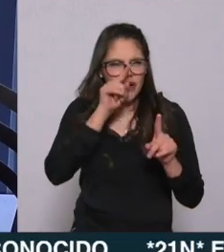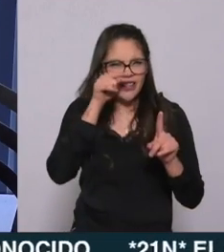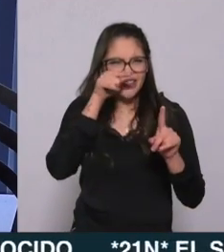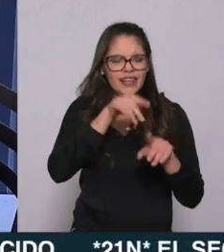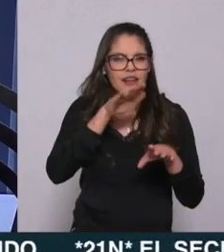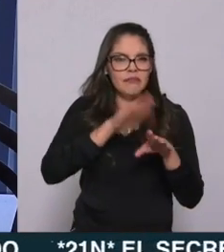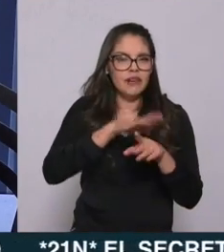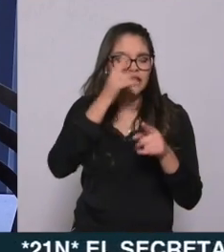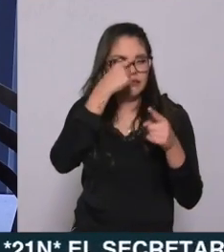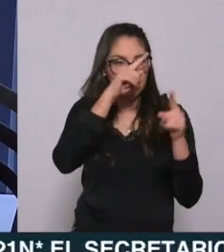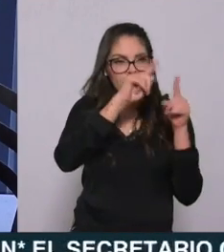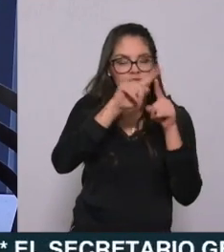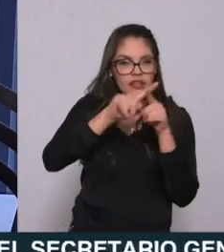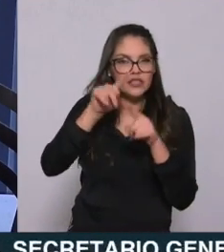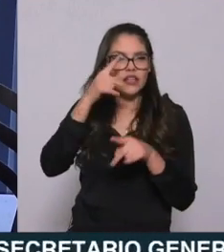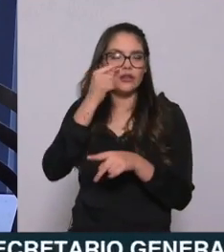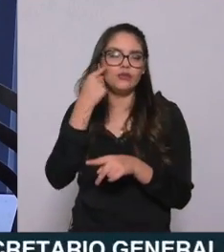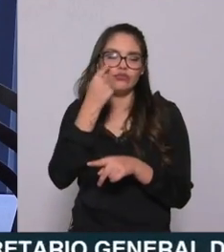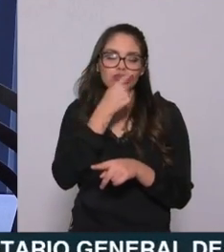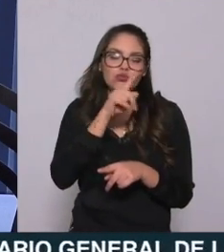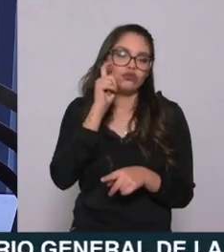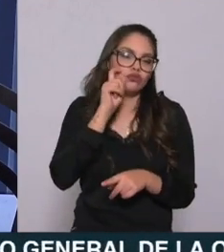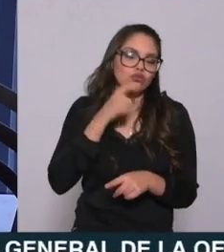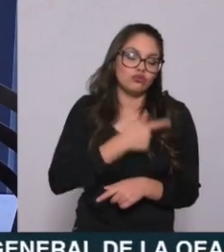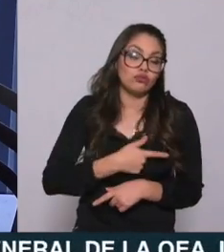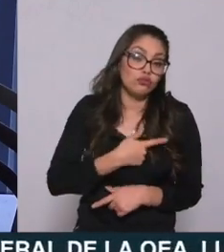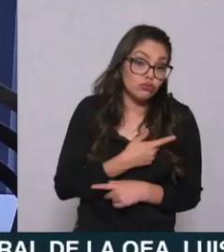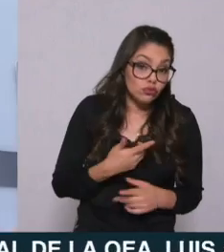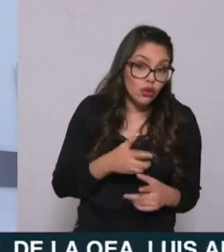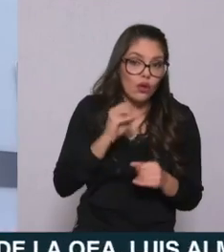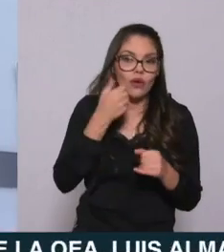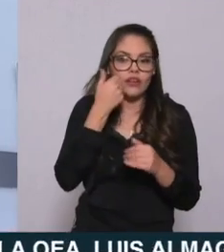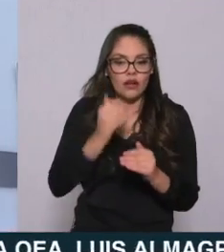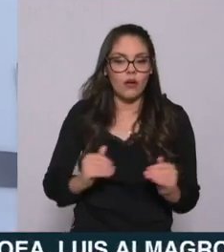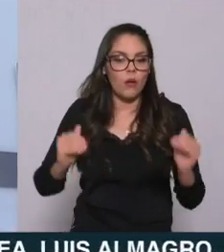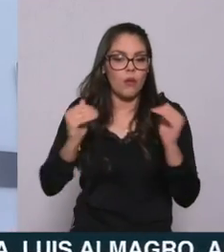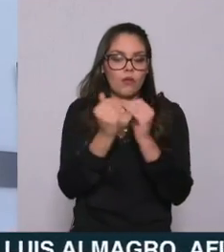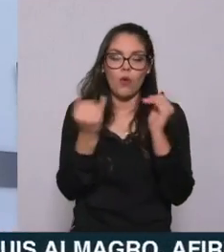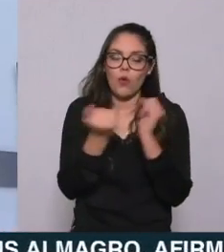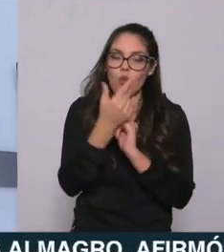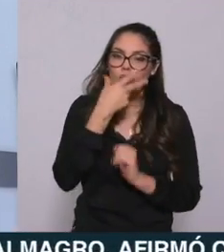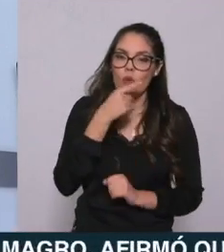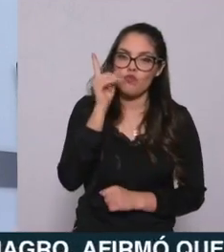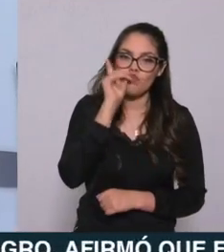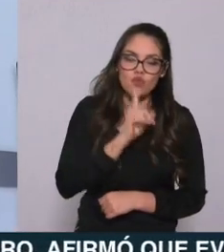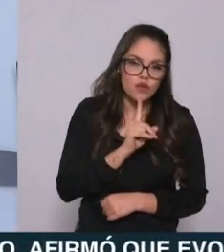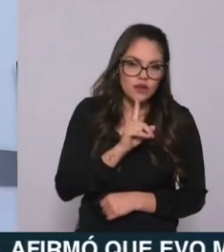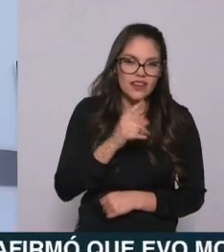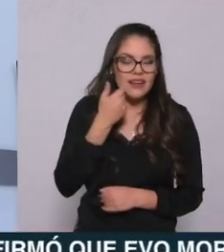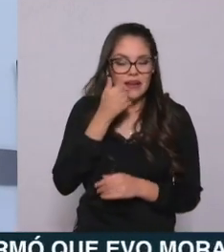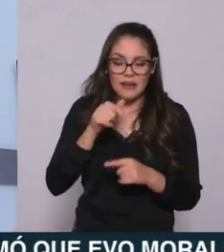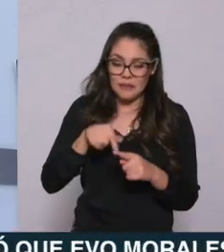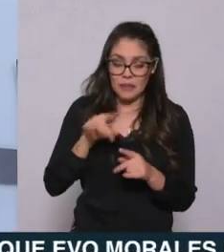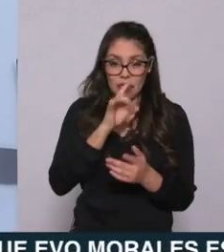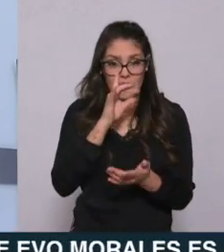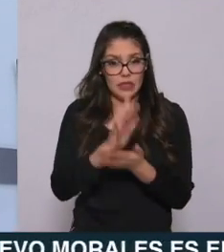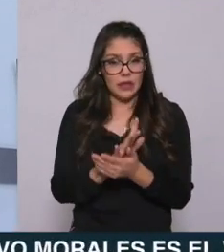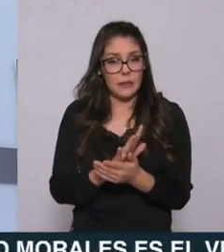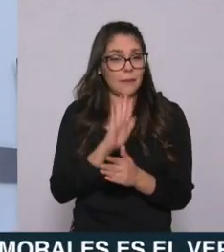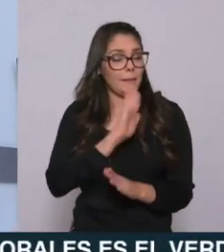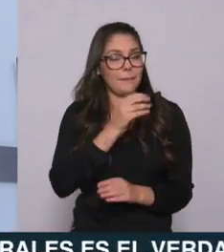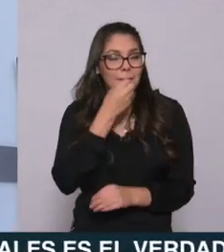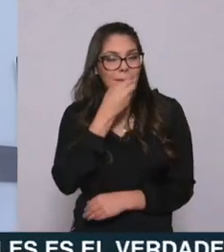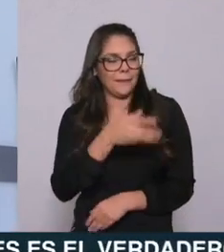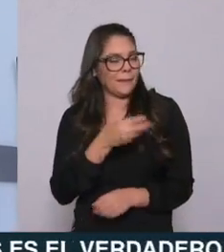en la diversidad sexual, por ejemplo, queremos una equidad de género, queremos ir más allá de un simple show, queremos